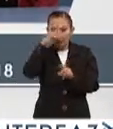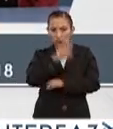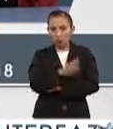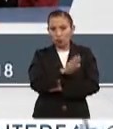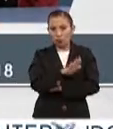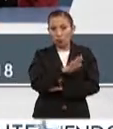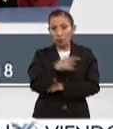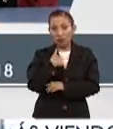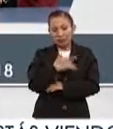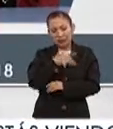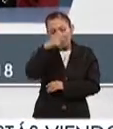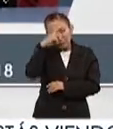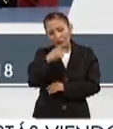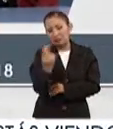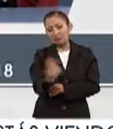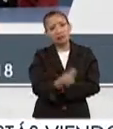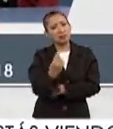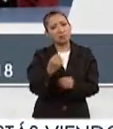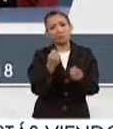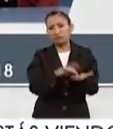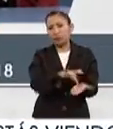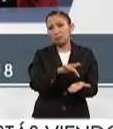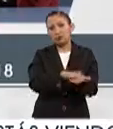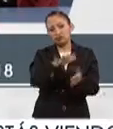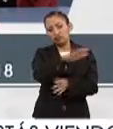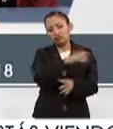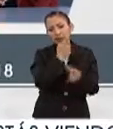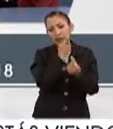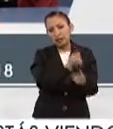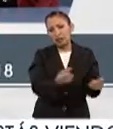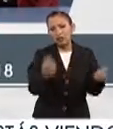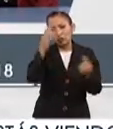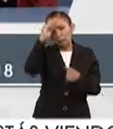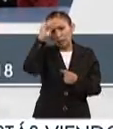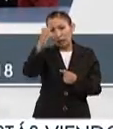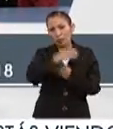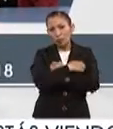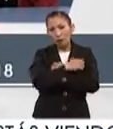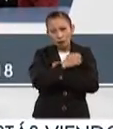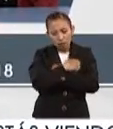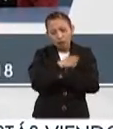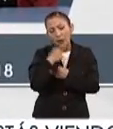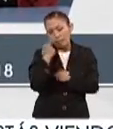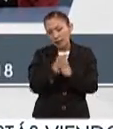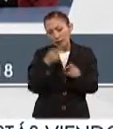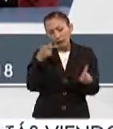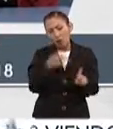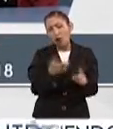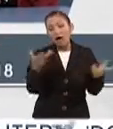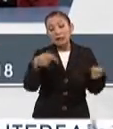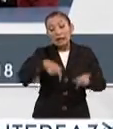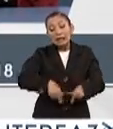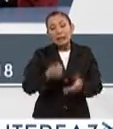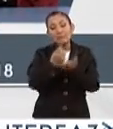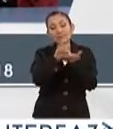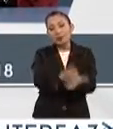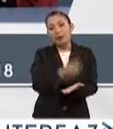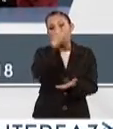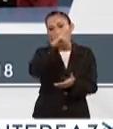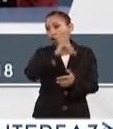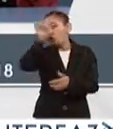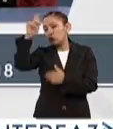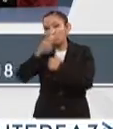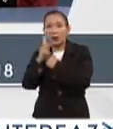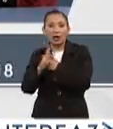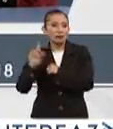México, porque siento que México necesita mucho apoyo en esta parte de los niños sobredotados, en la educación. Entonces primero quiero hacer mi parte en México antes de